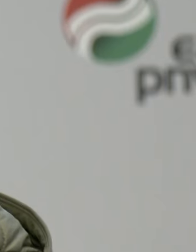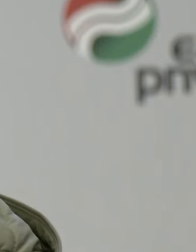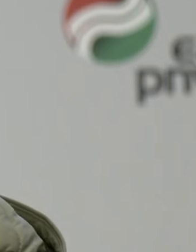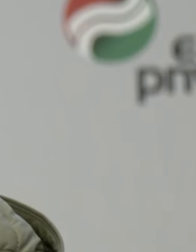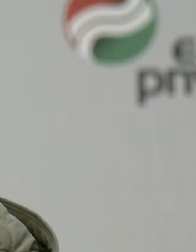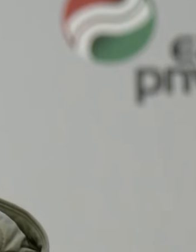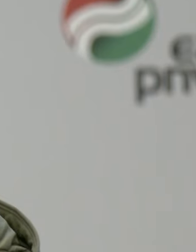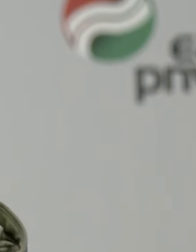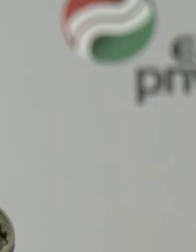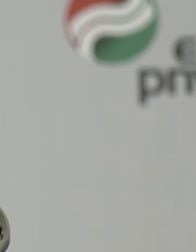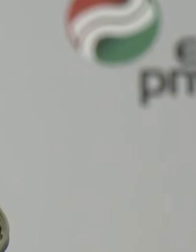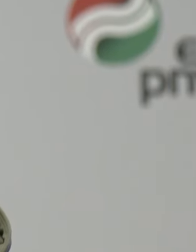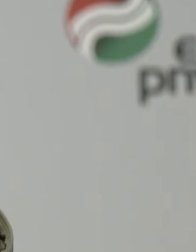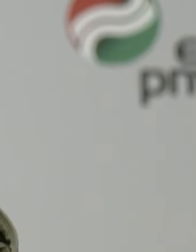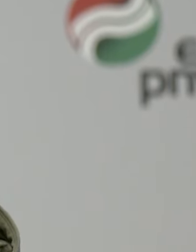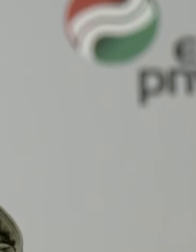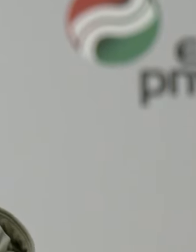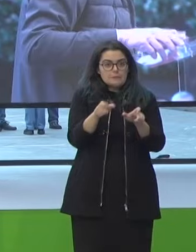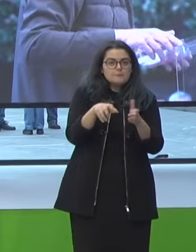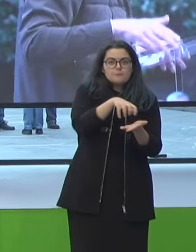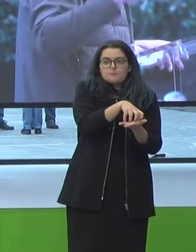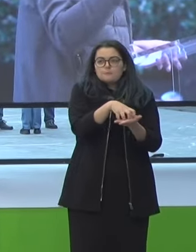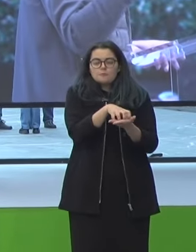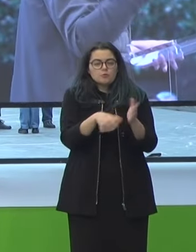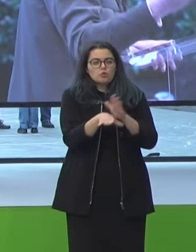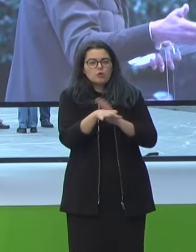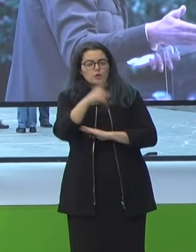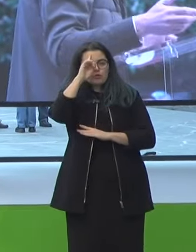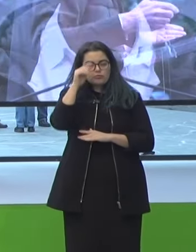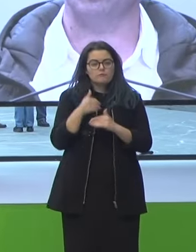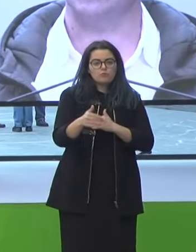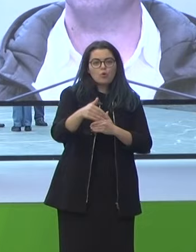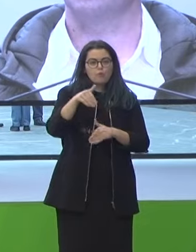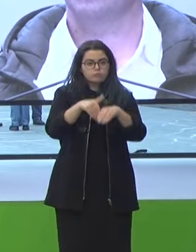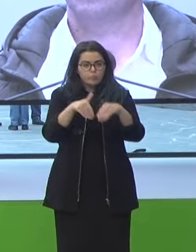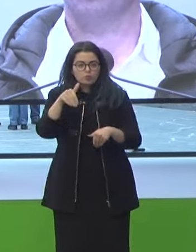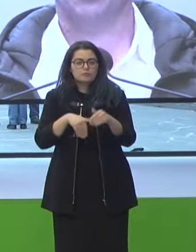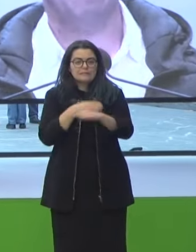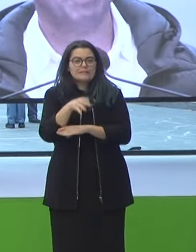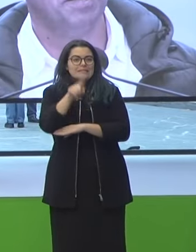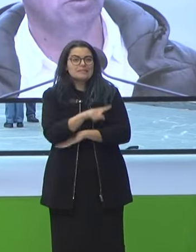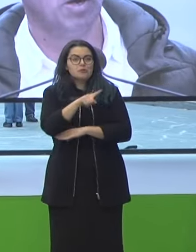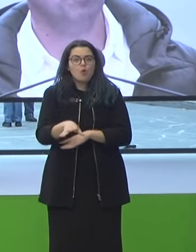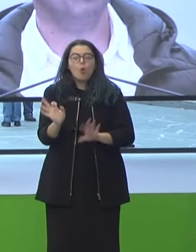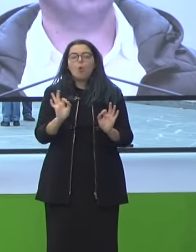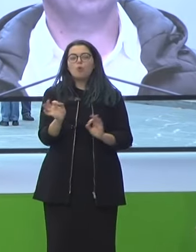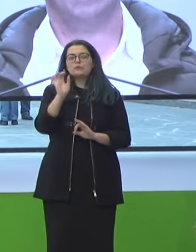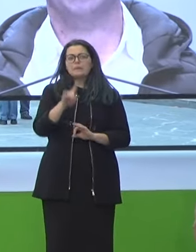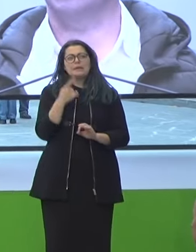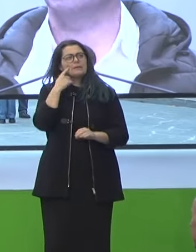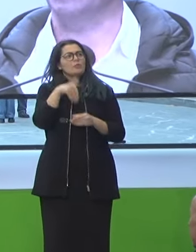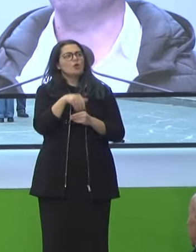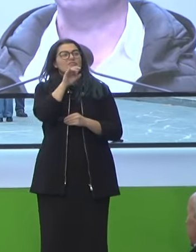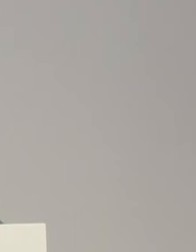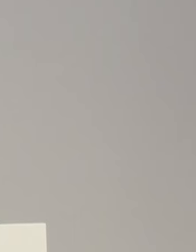25% sigue todavía indeciso sin saber si ir o no ir a votar o sin haber decidido aú a